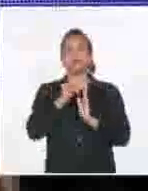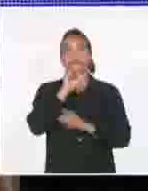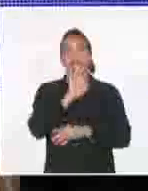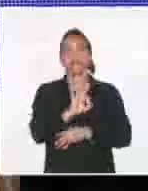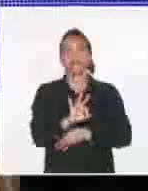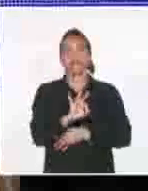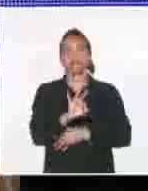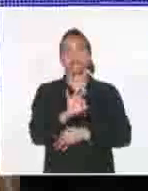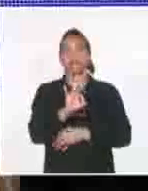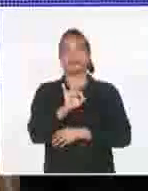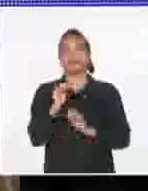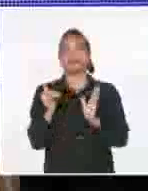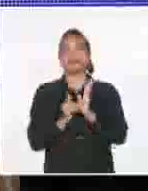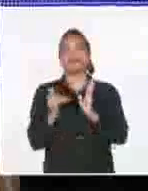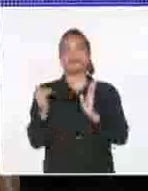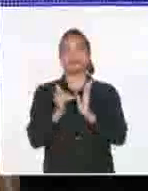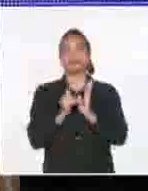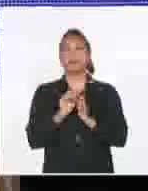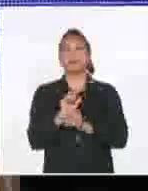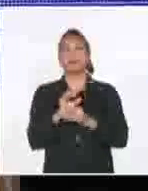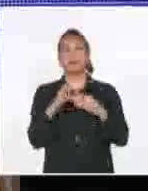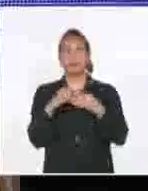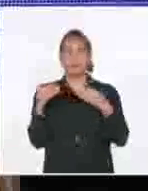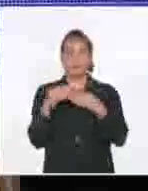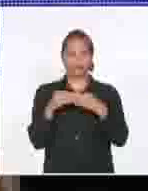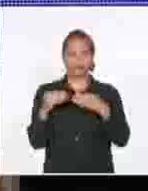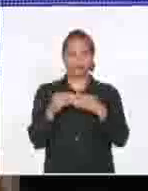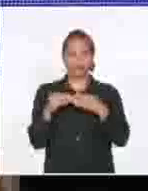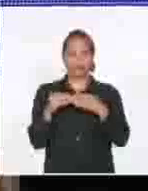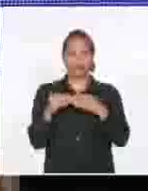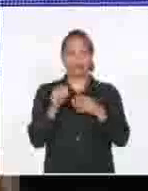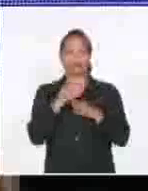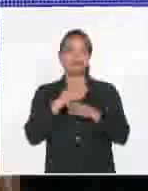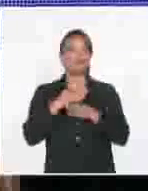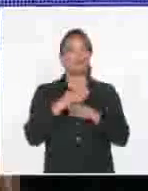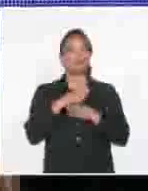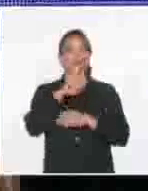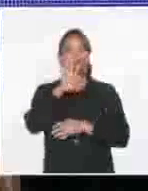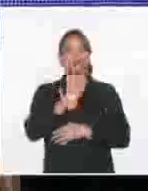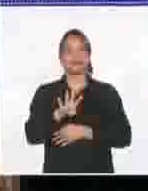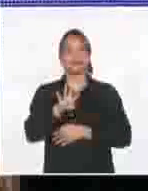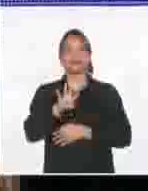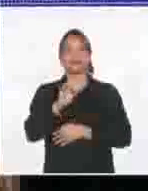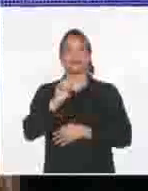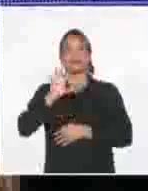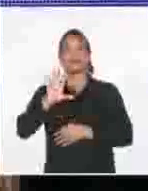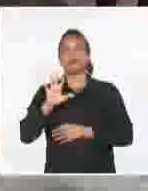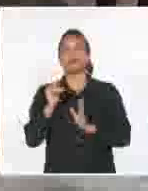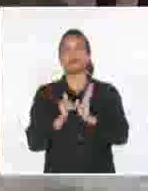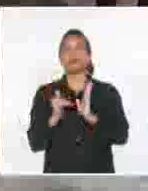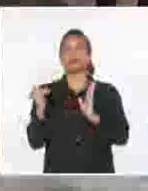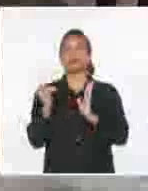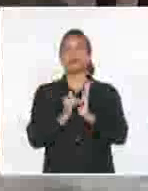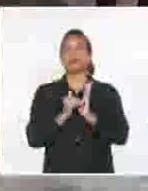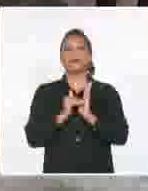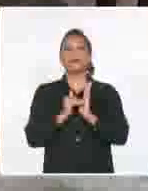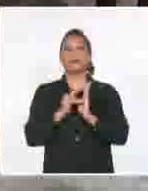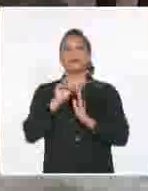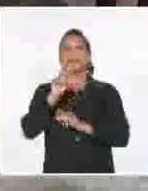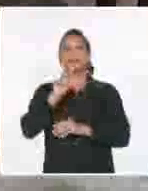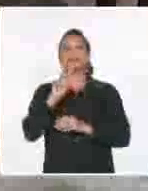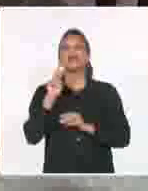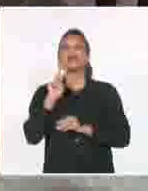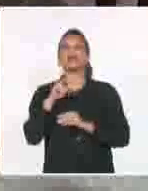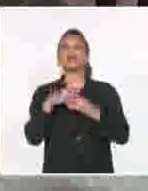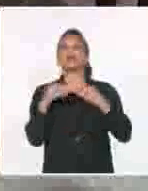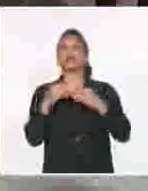4.800 millones de dólares, que son 405 millones de dólares mensuales,